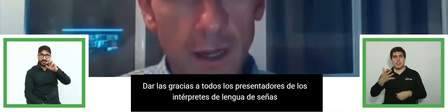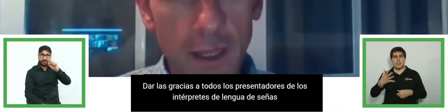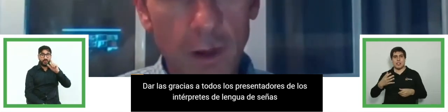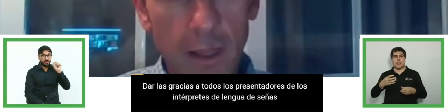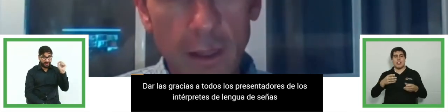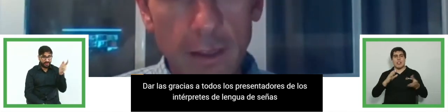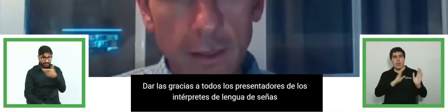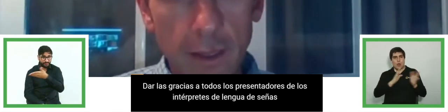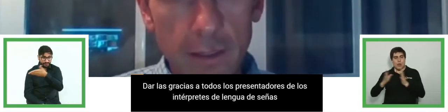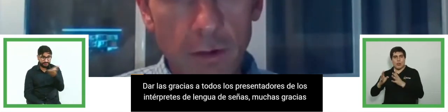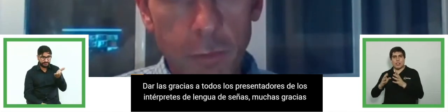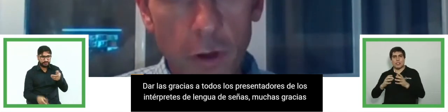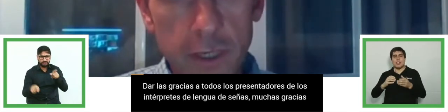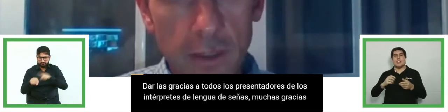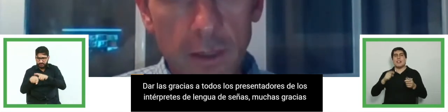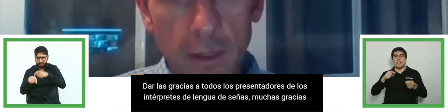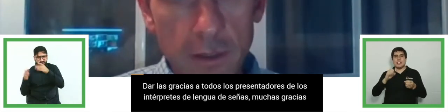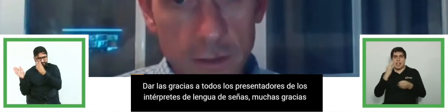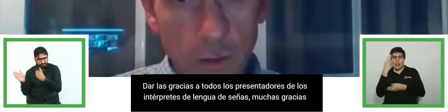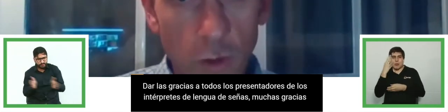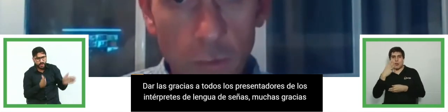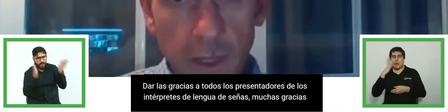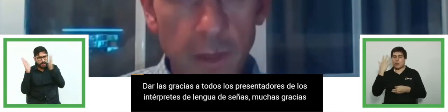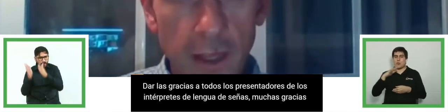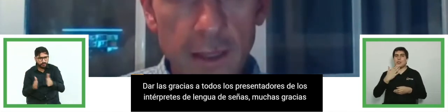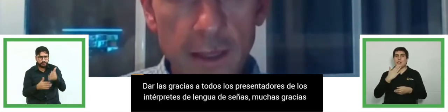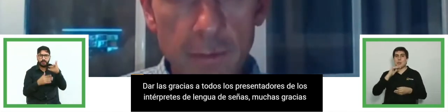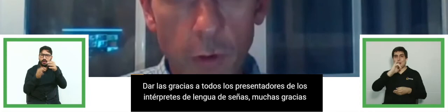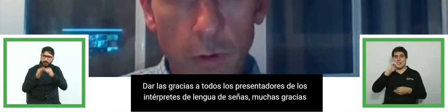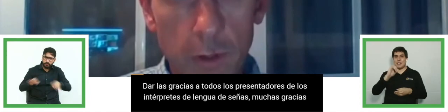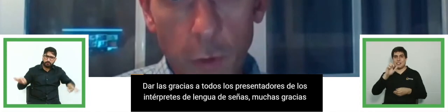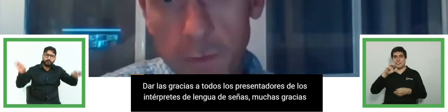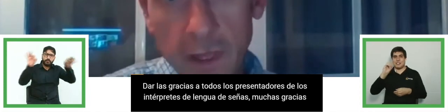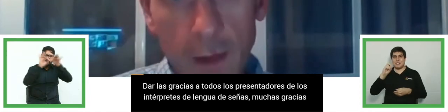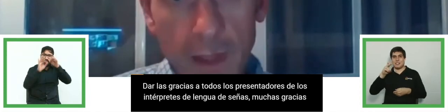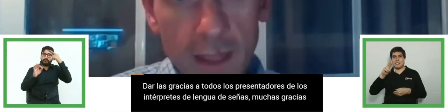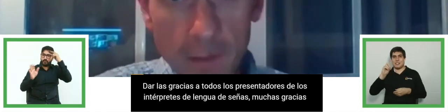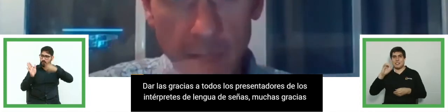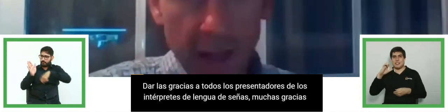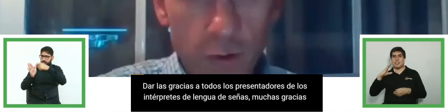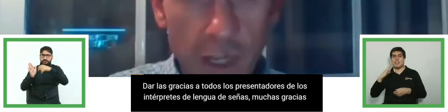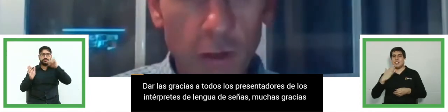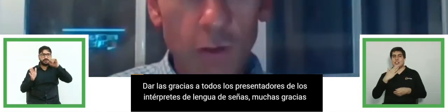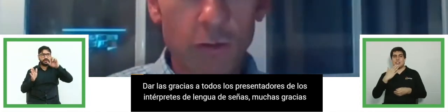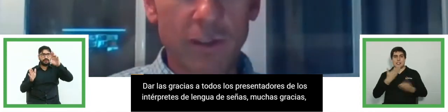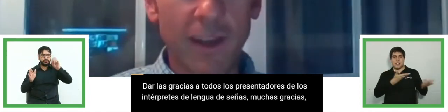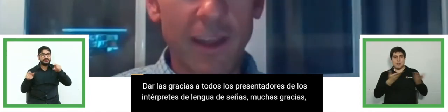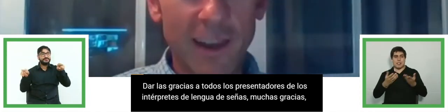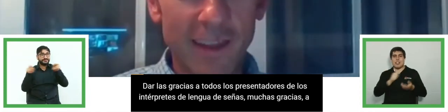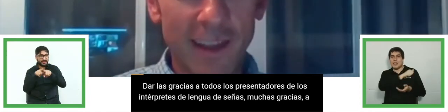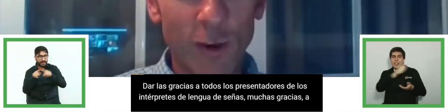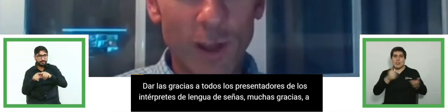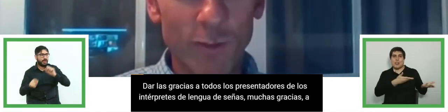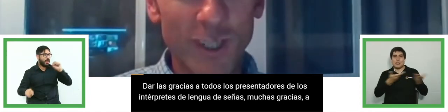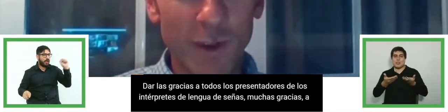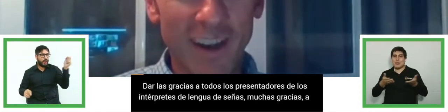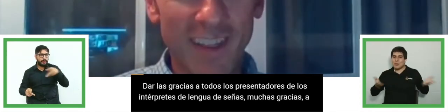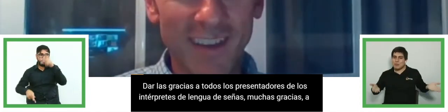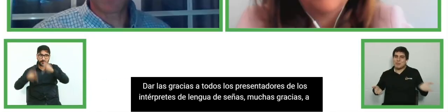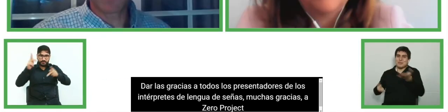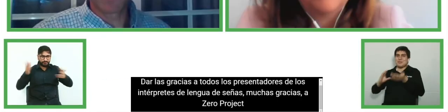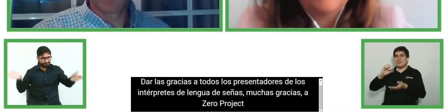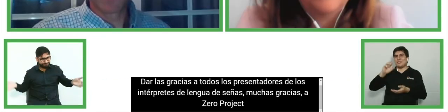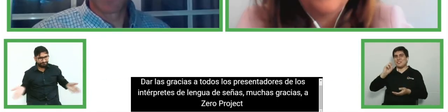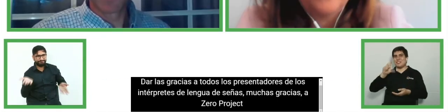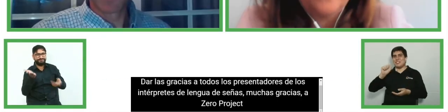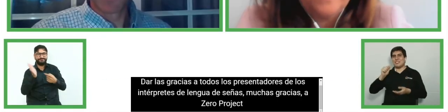tan increíble. Y a Zero Project, desde luego, también, y por invitarme e invitarnos a todos. Adelante, Carola. Muchísimas